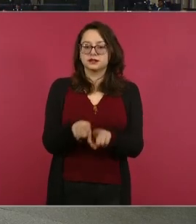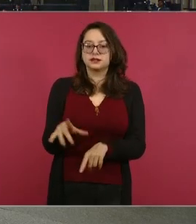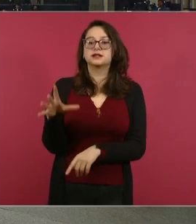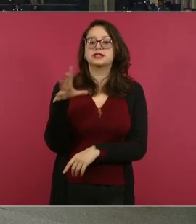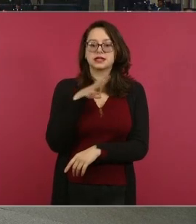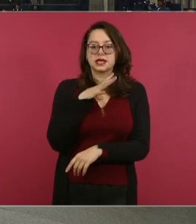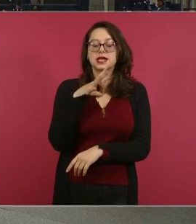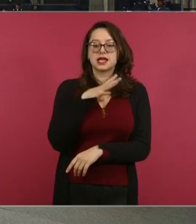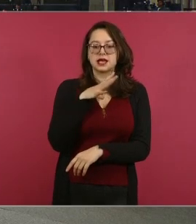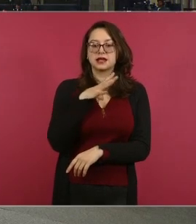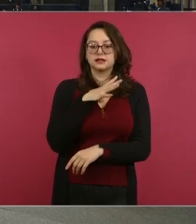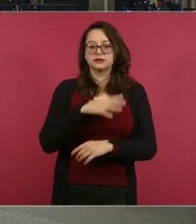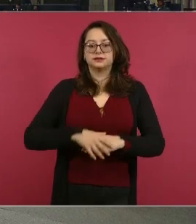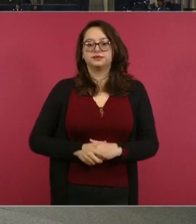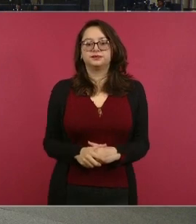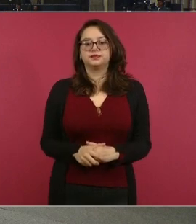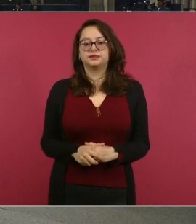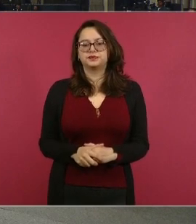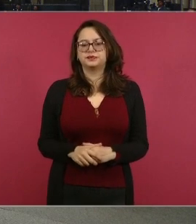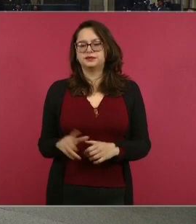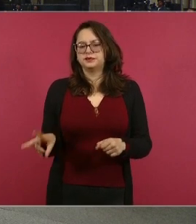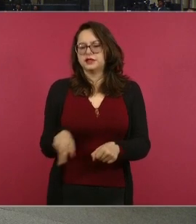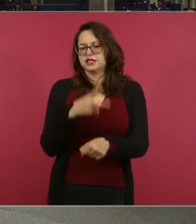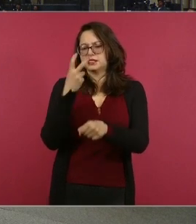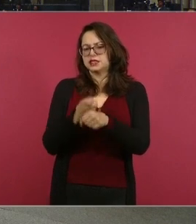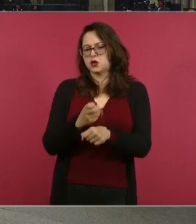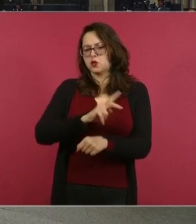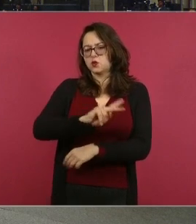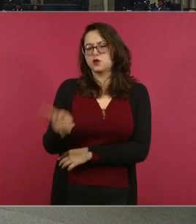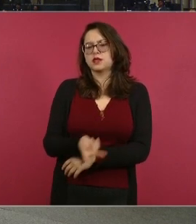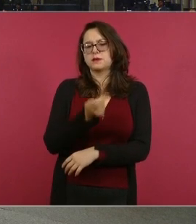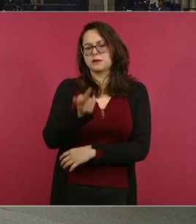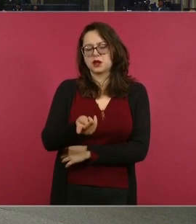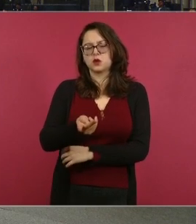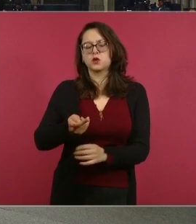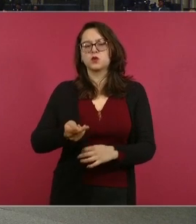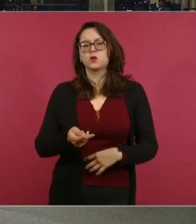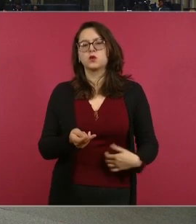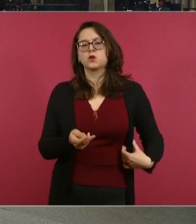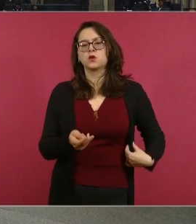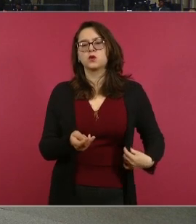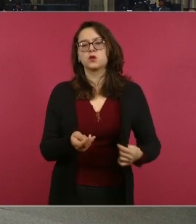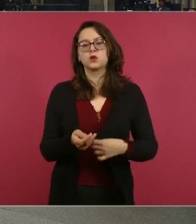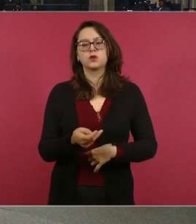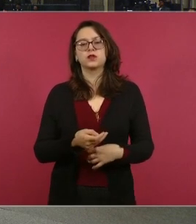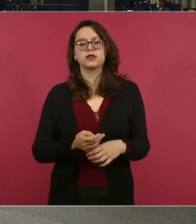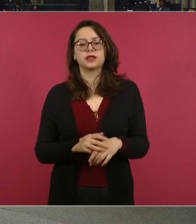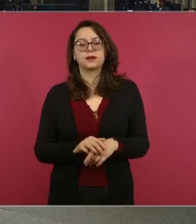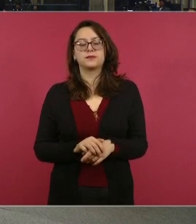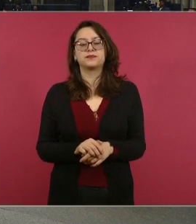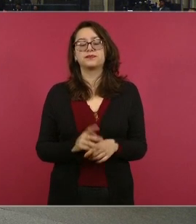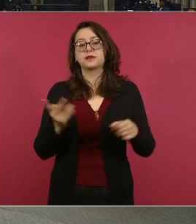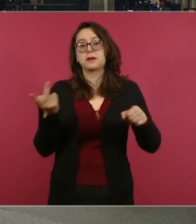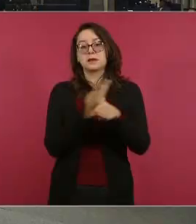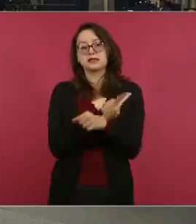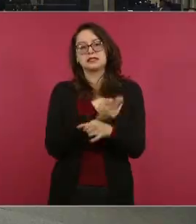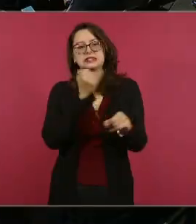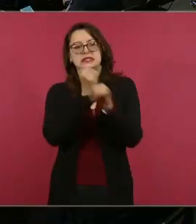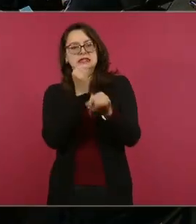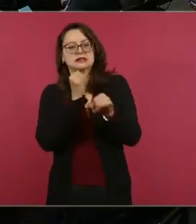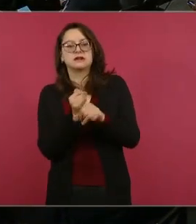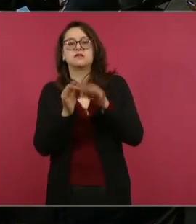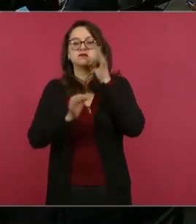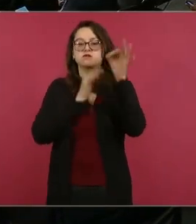pregunta, presidente, ¿qué opina acerca de pues esta campaña que se ha hecho en redes sociales y en algunos medios de comunicación